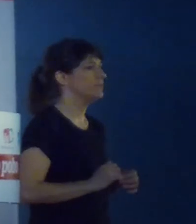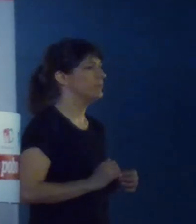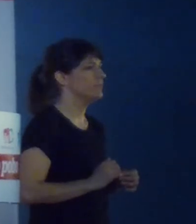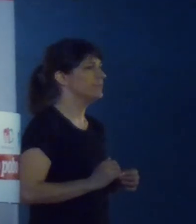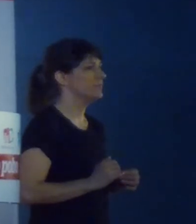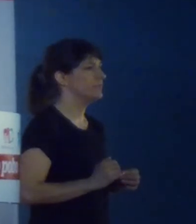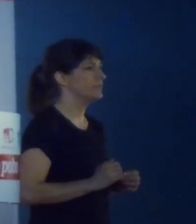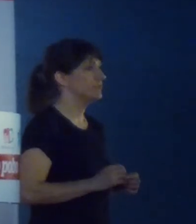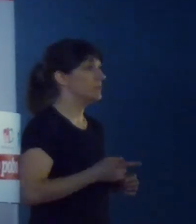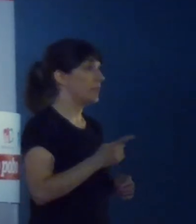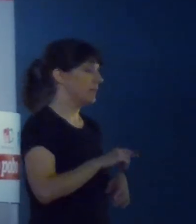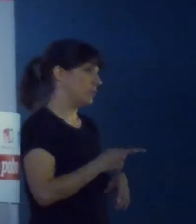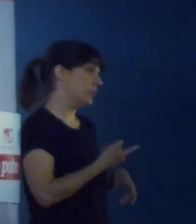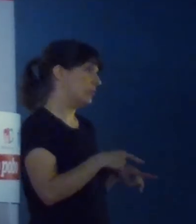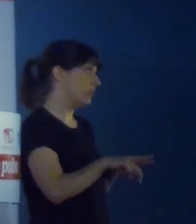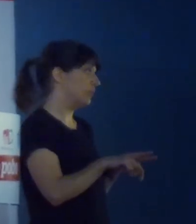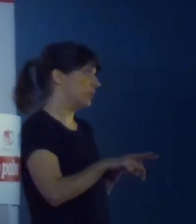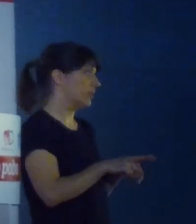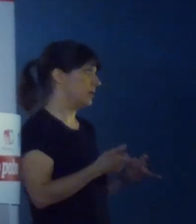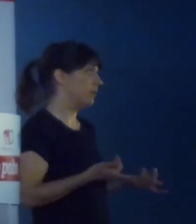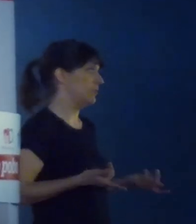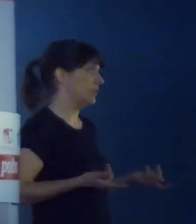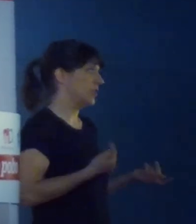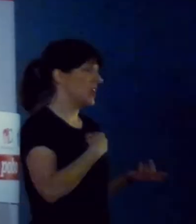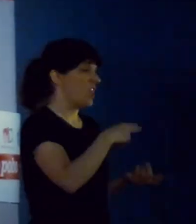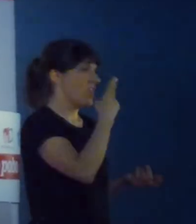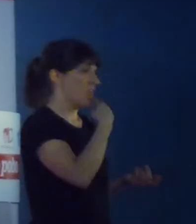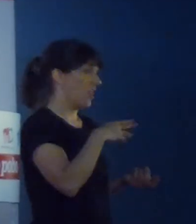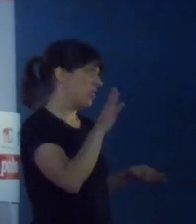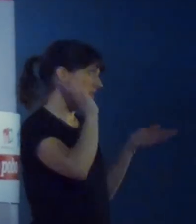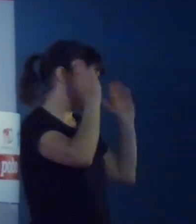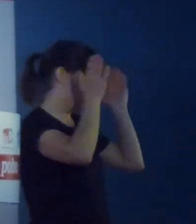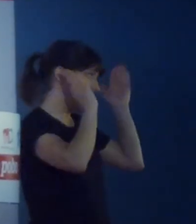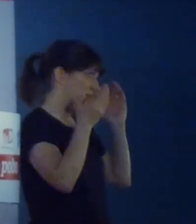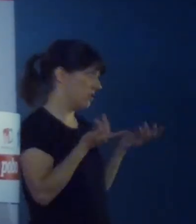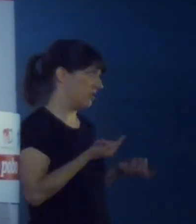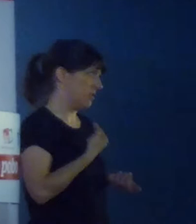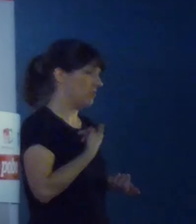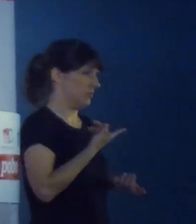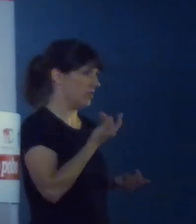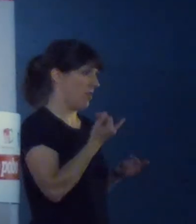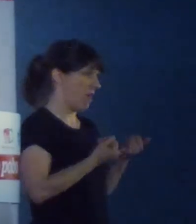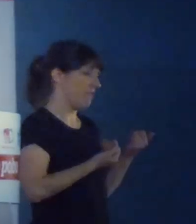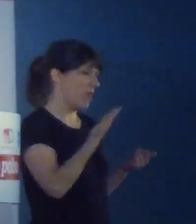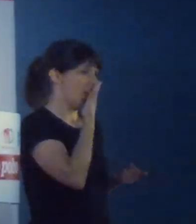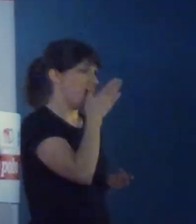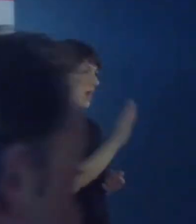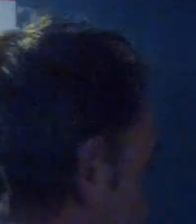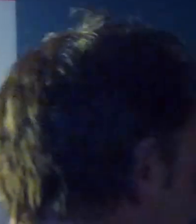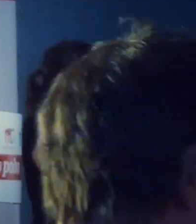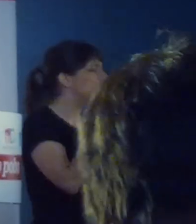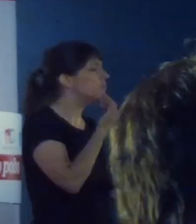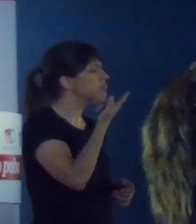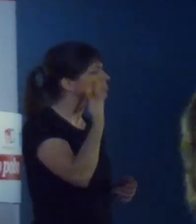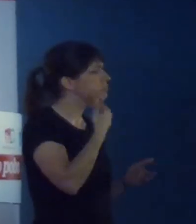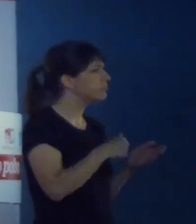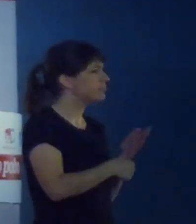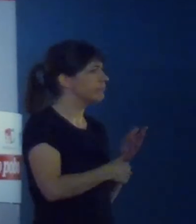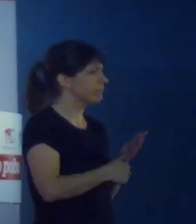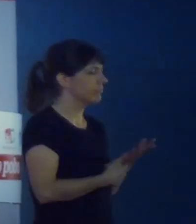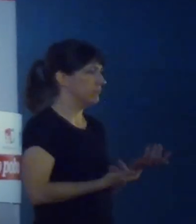Os nazis facían o máis descaradamente. Primeiro, poñanse cruces gramadas, signos de identificación, nos